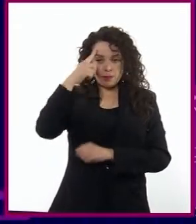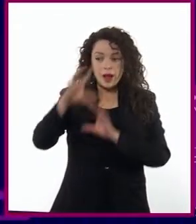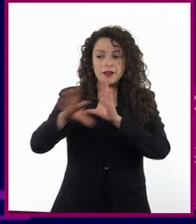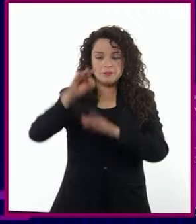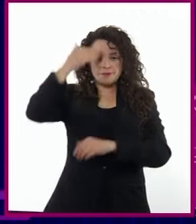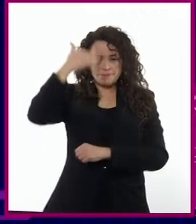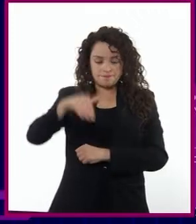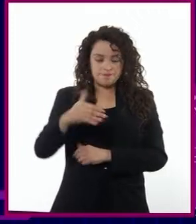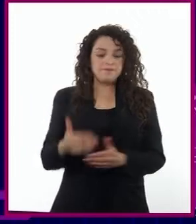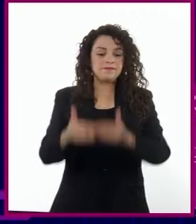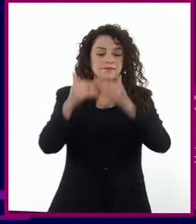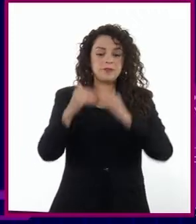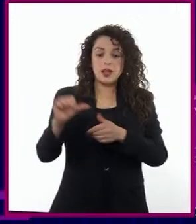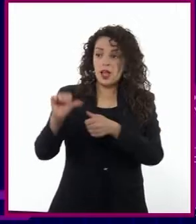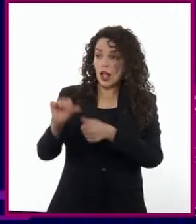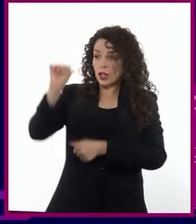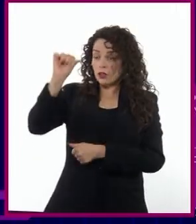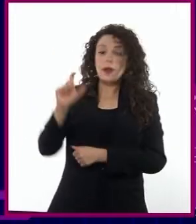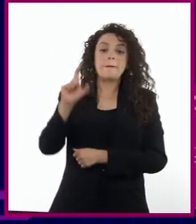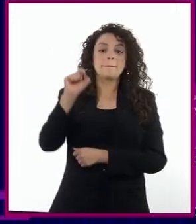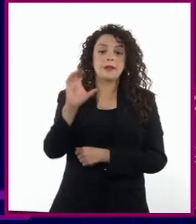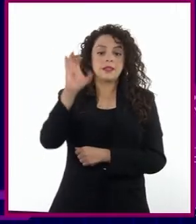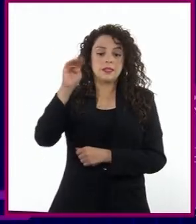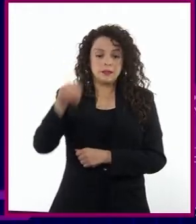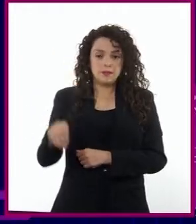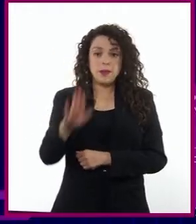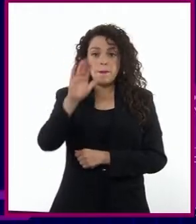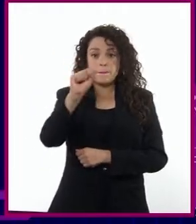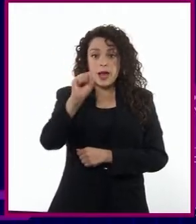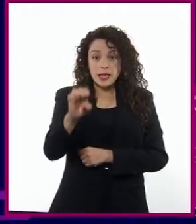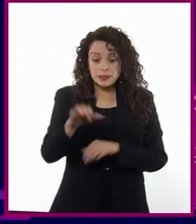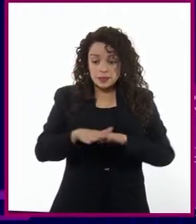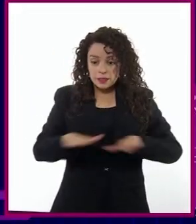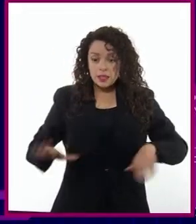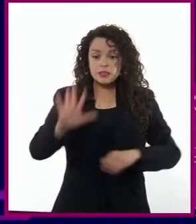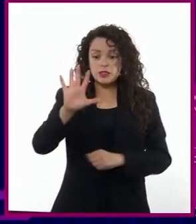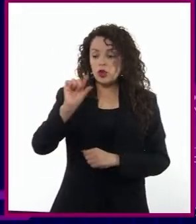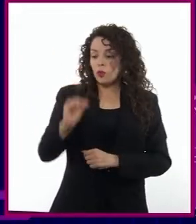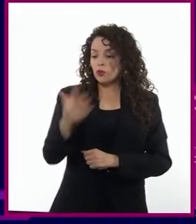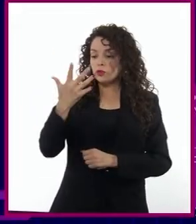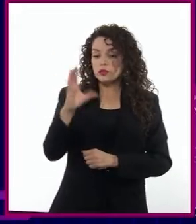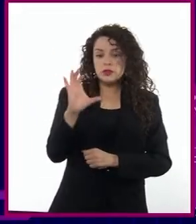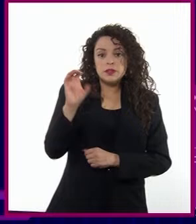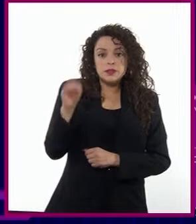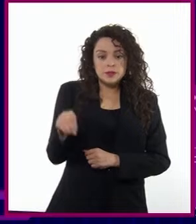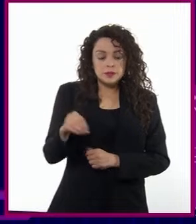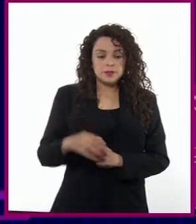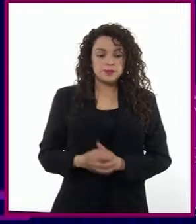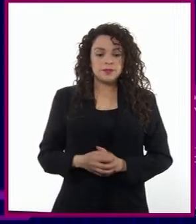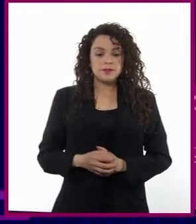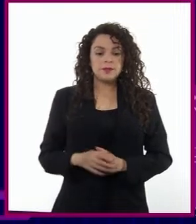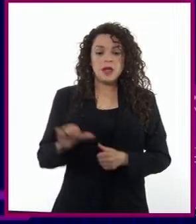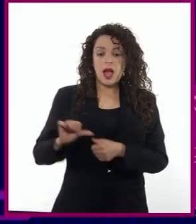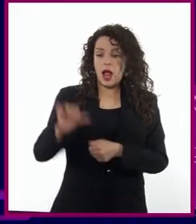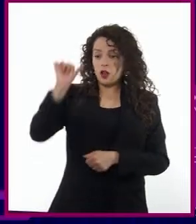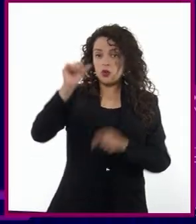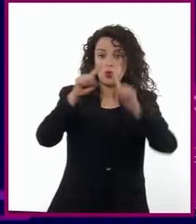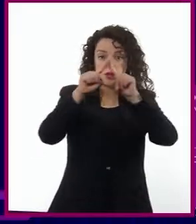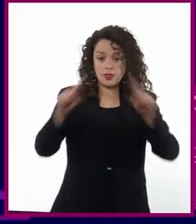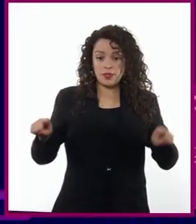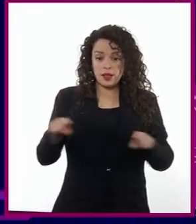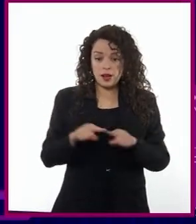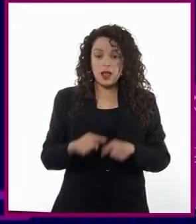es igual a 20 centímetros. Base igual a 5.5 centímetros. Altura del triángulo de la base del prisma igual